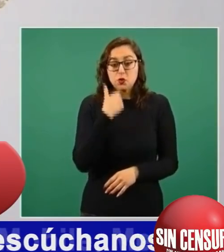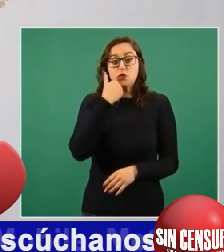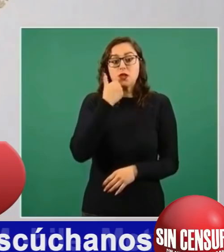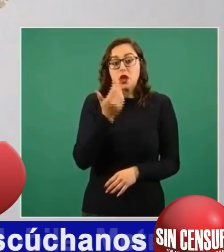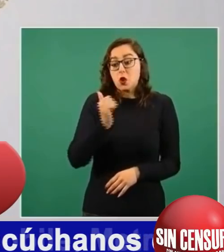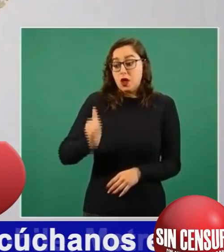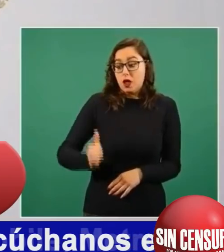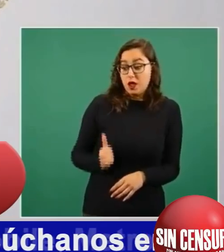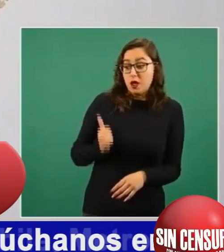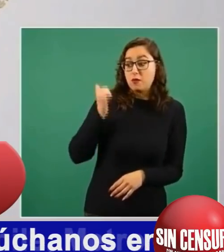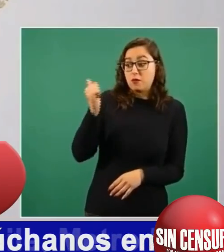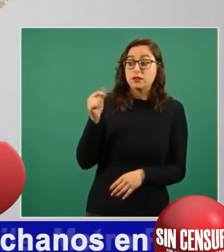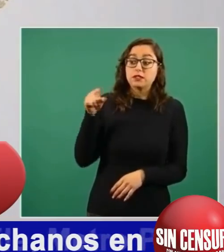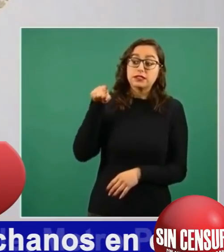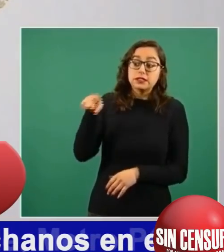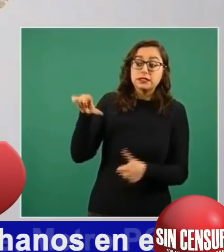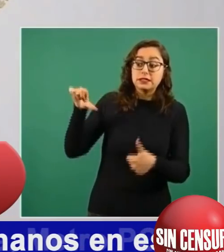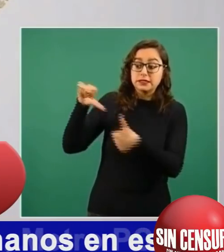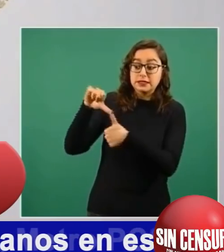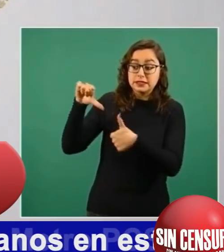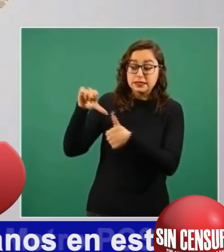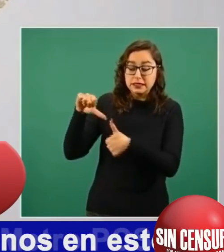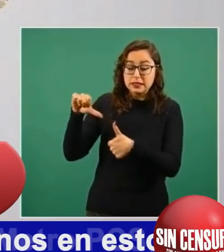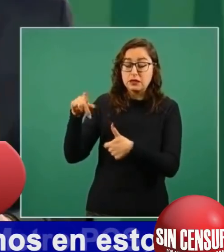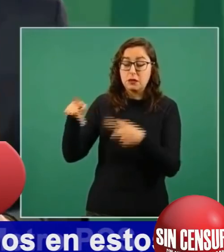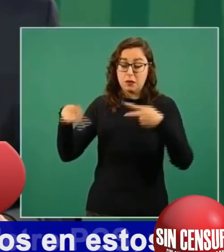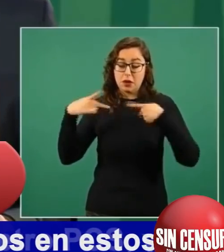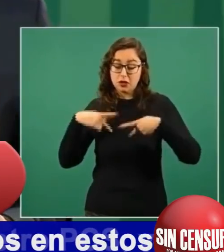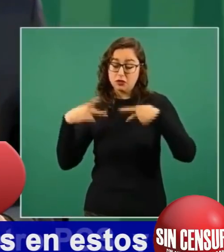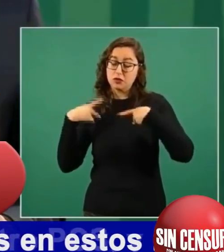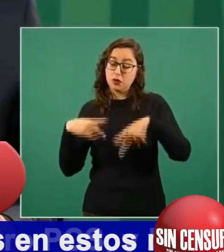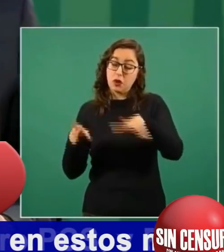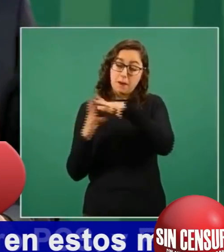centroamericanos para que no se dejen